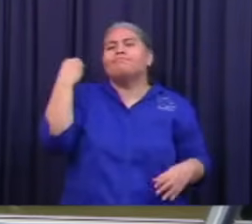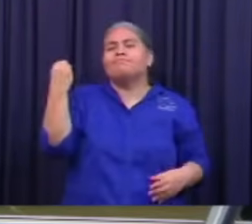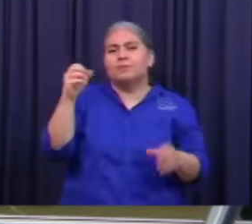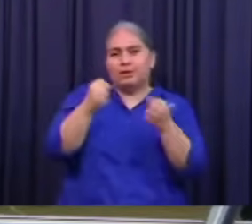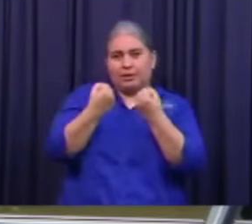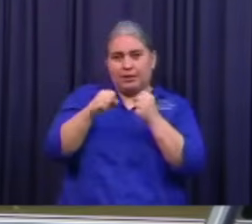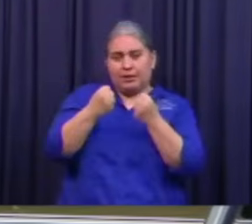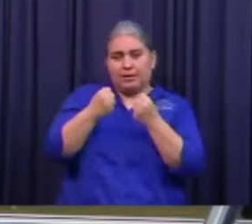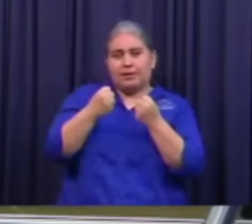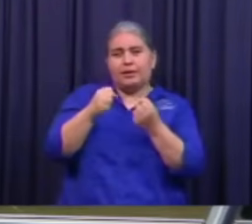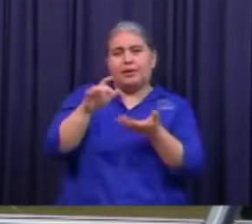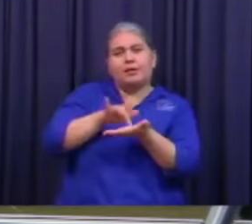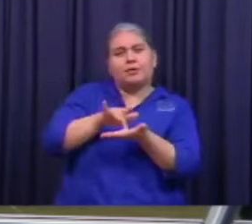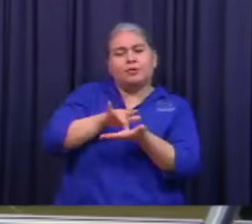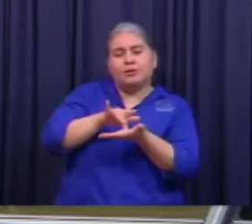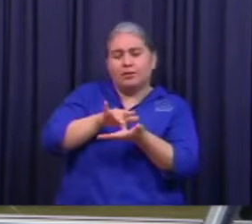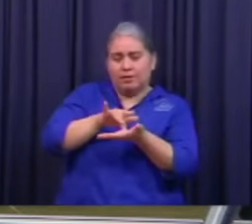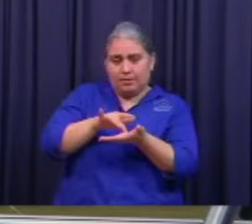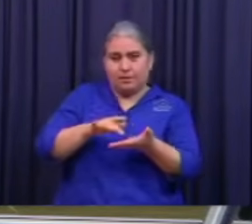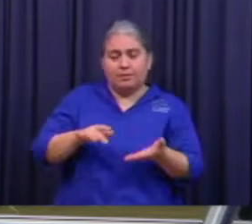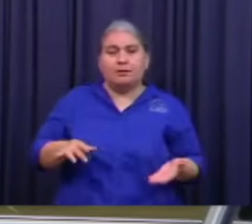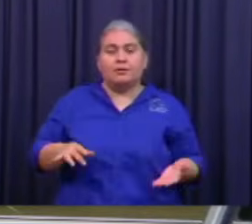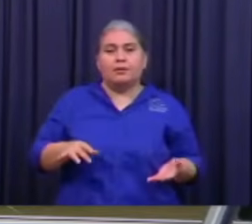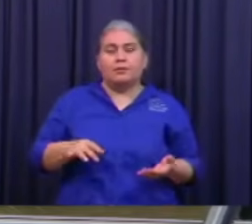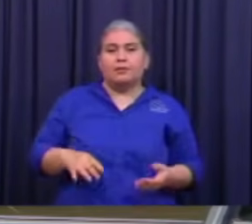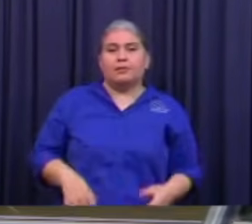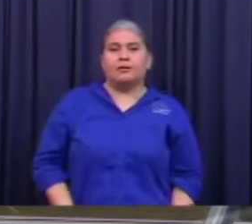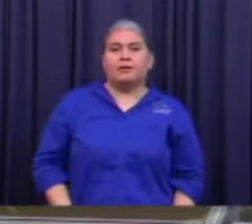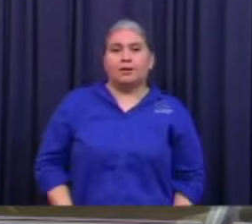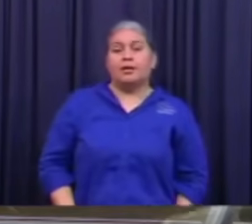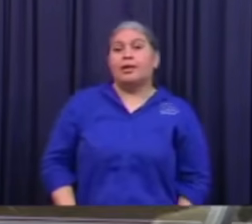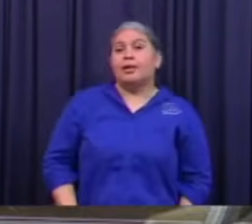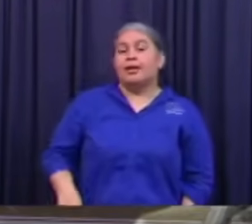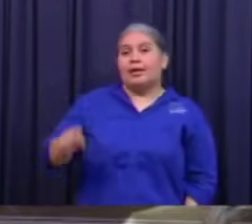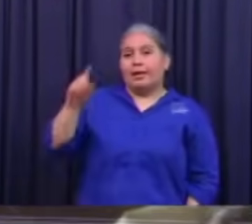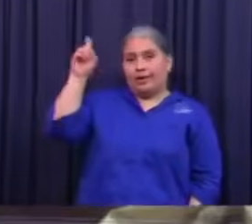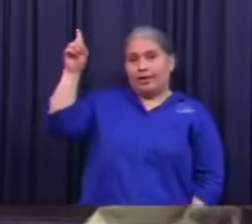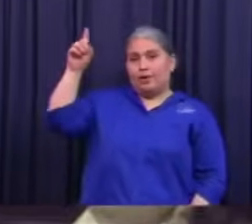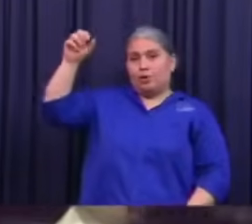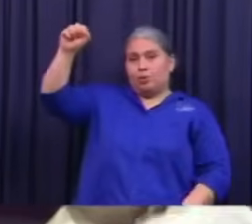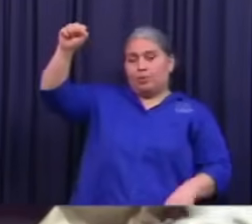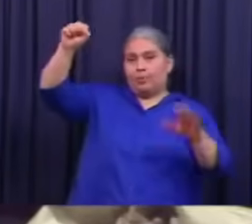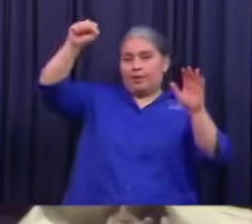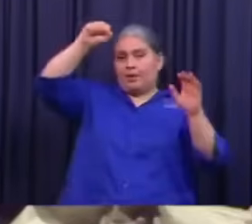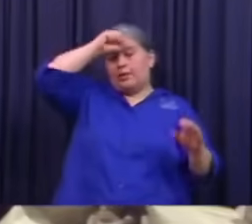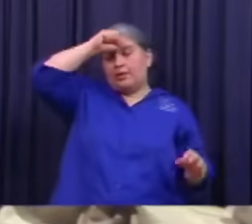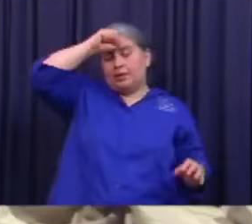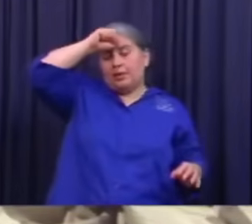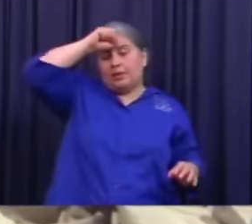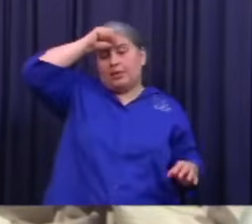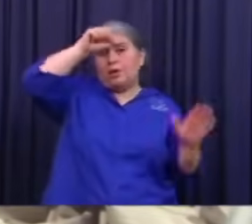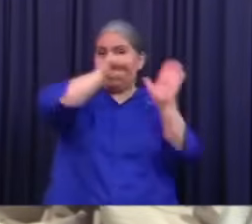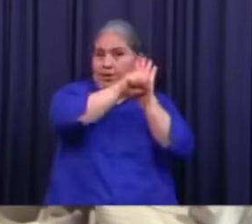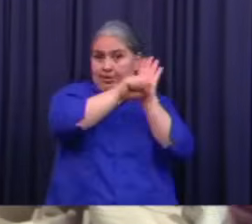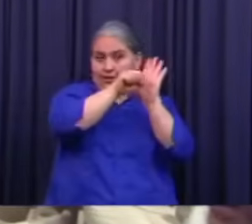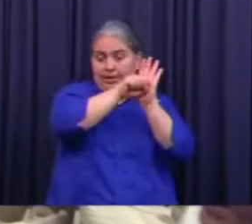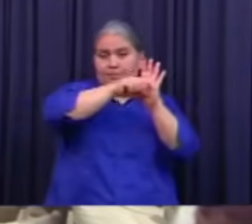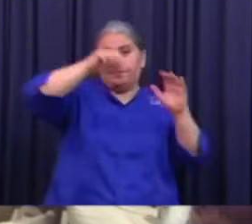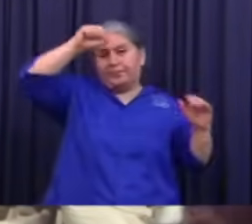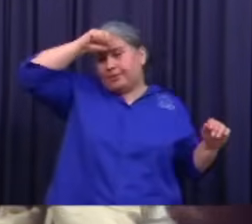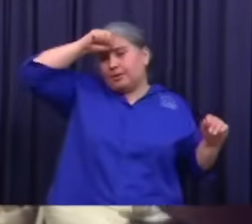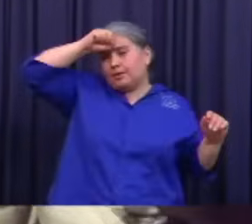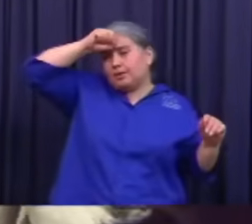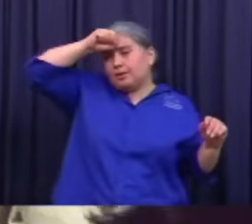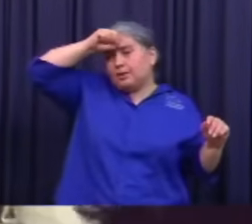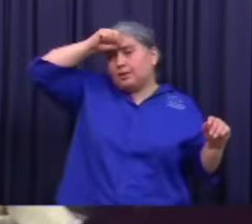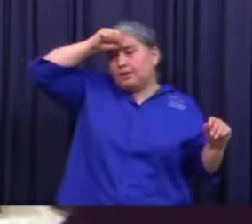porque entonces entiendo que el escribano nos va a señalar aquí no con la cruz del miércoles ceniza reprendo en el nombre de Jesús sino que con